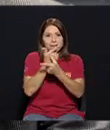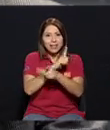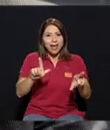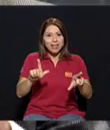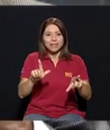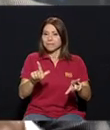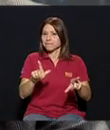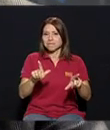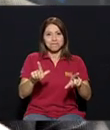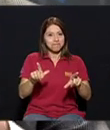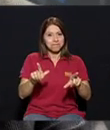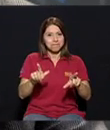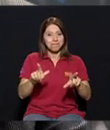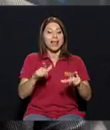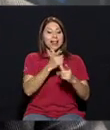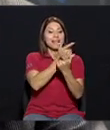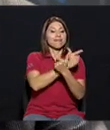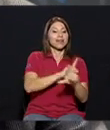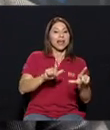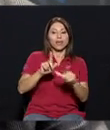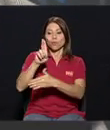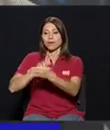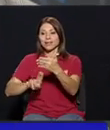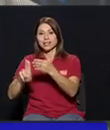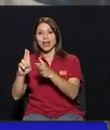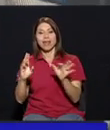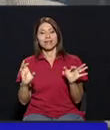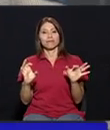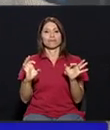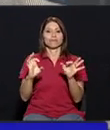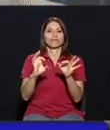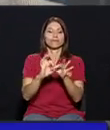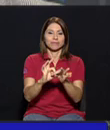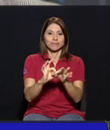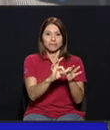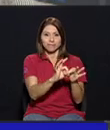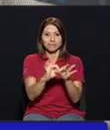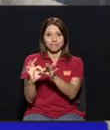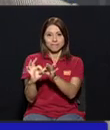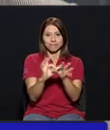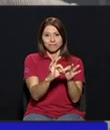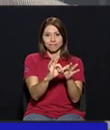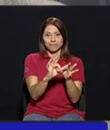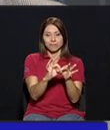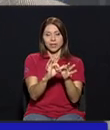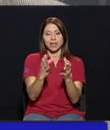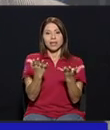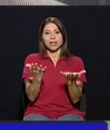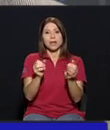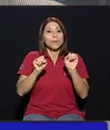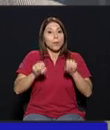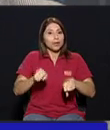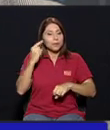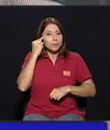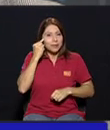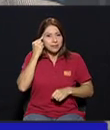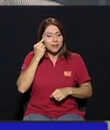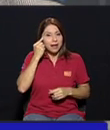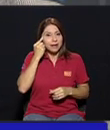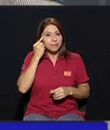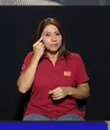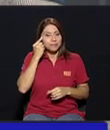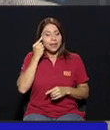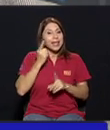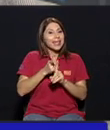una relación estrecha, esencial entre una noción y otra. Y podríamos pensar que desde que